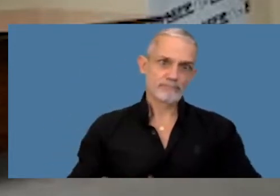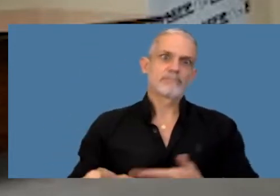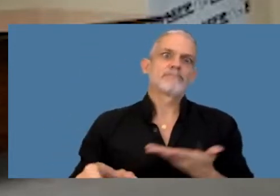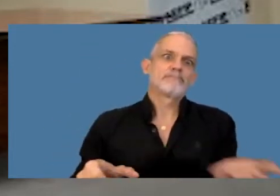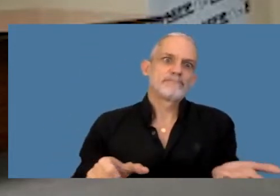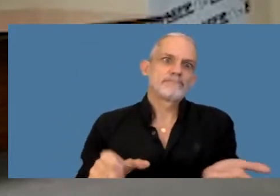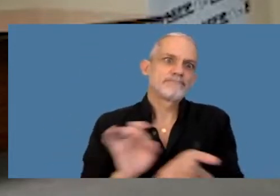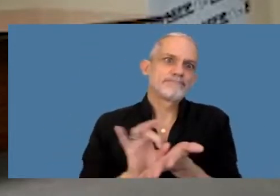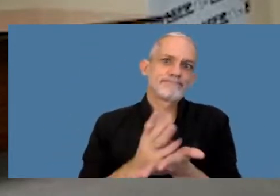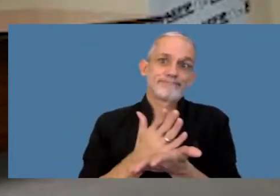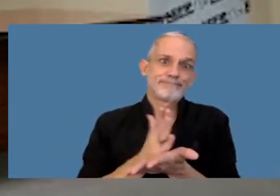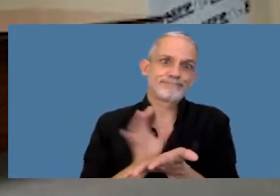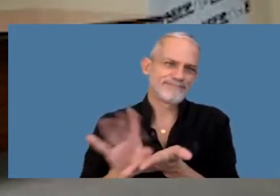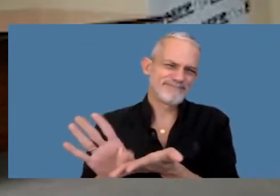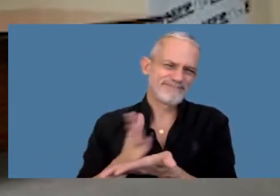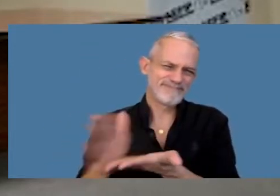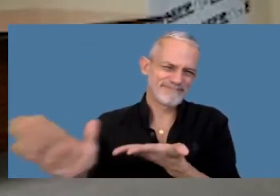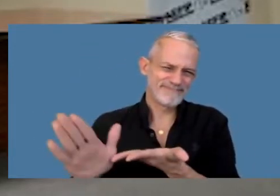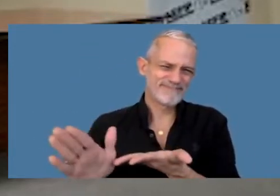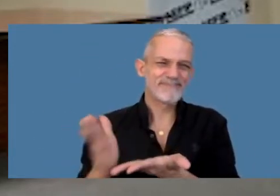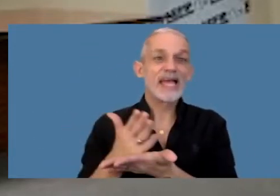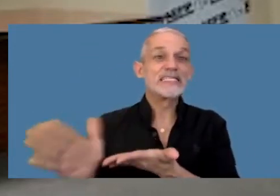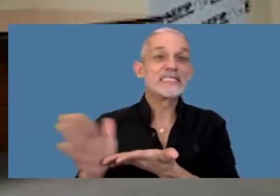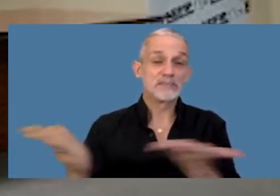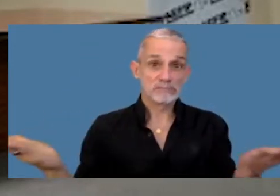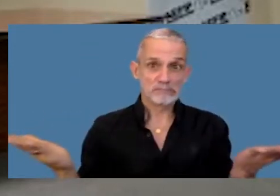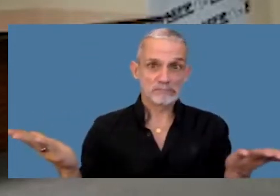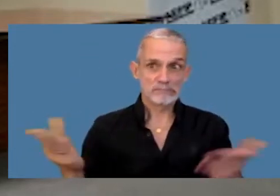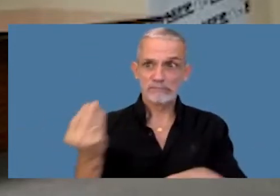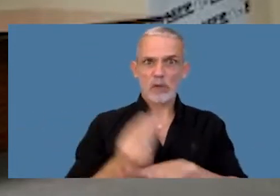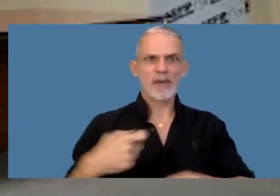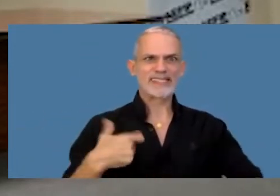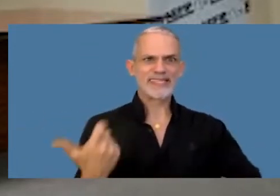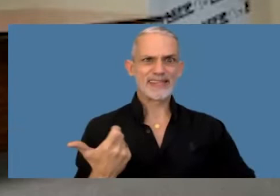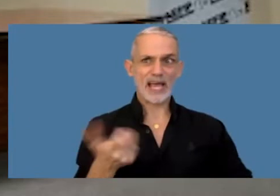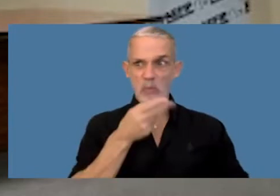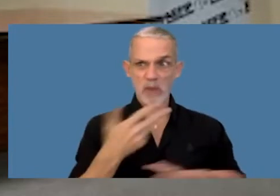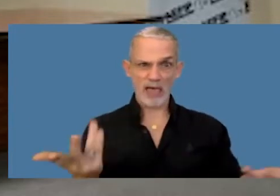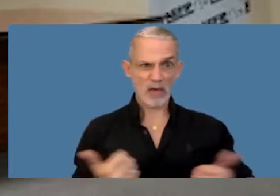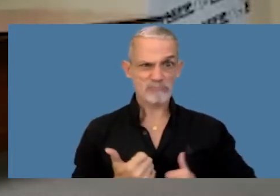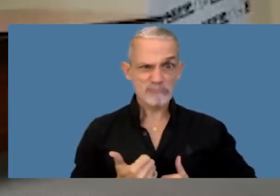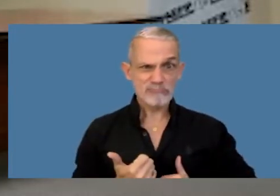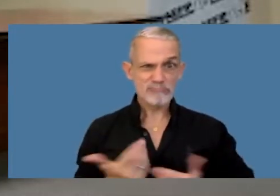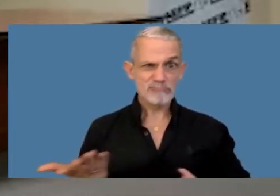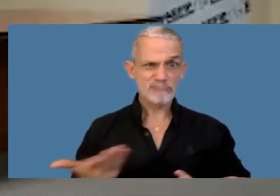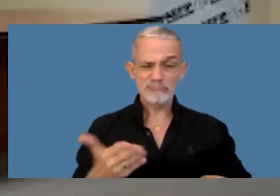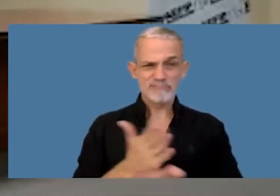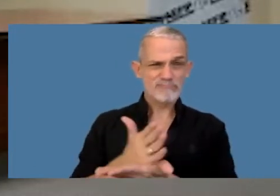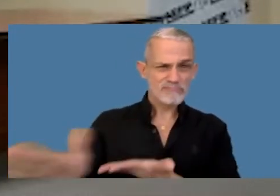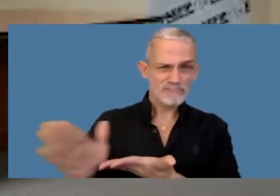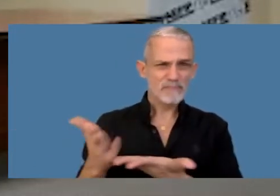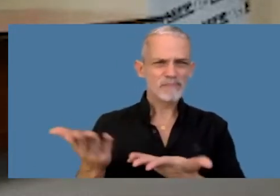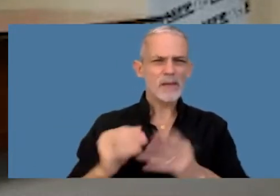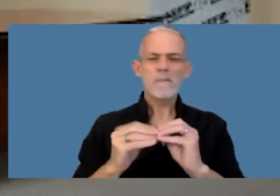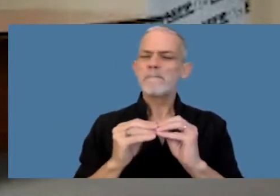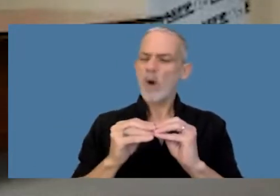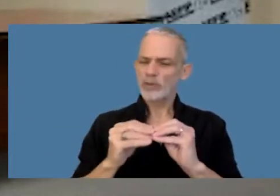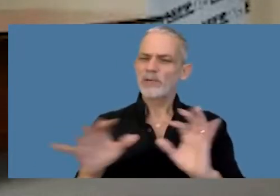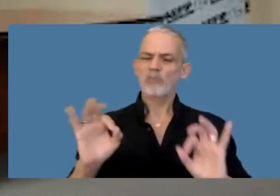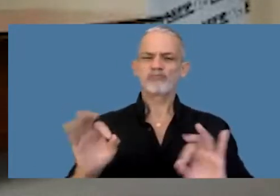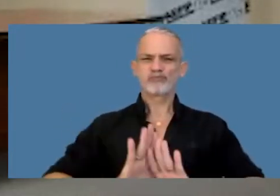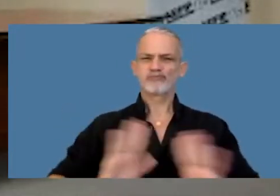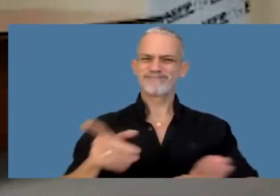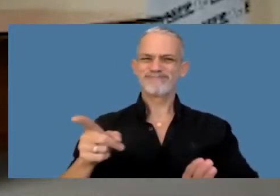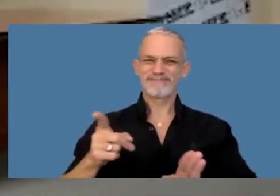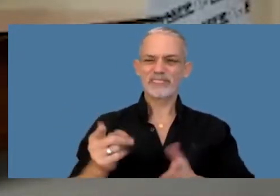la excluyen, pero claro, al excluirla se queda sin la representación sindical. Dicen, acá hay motivo suficiente para